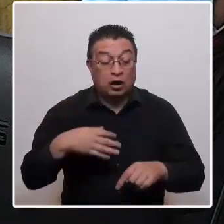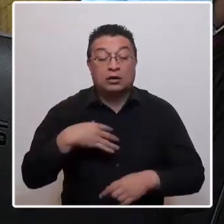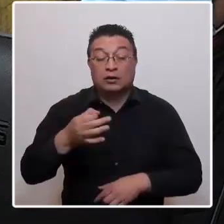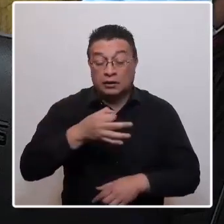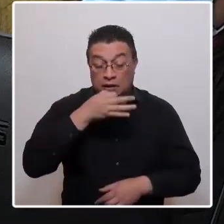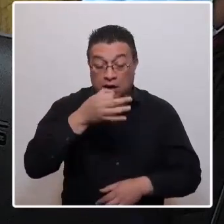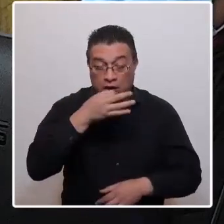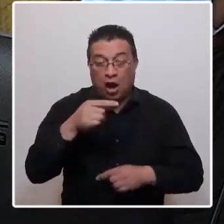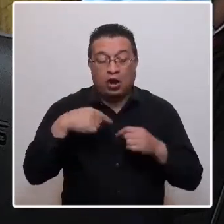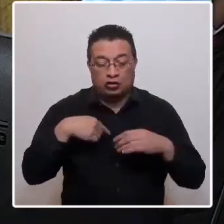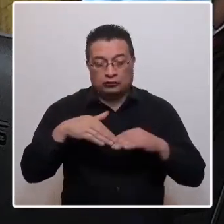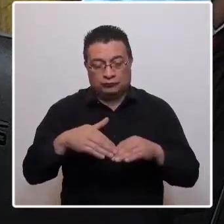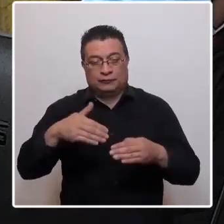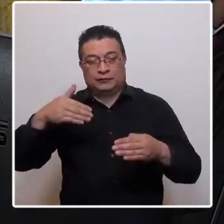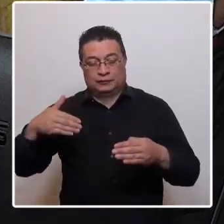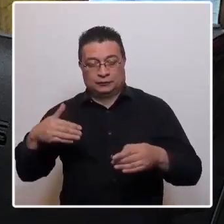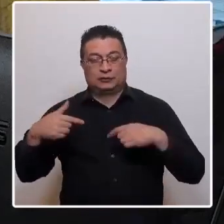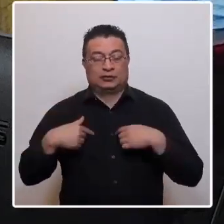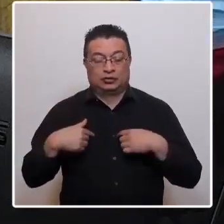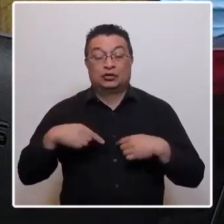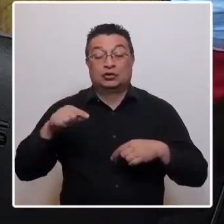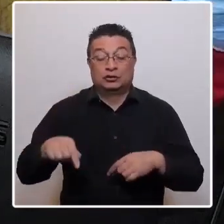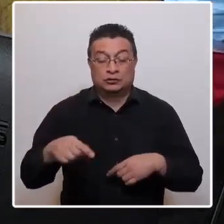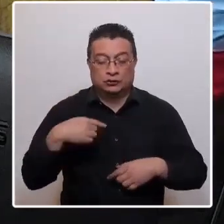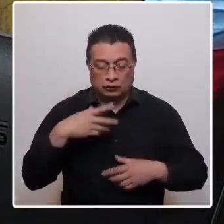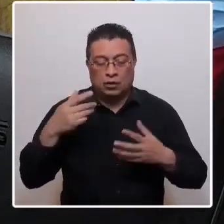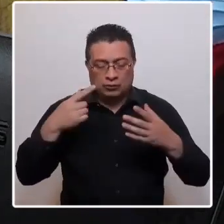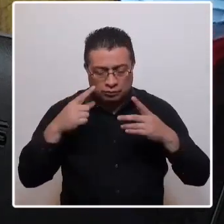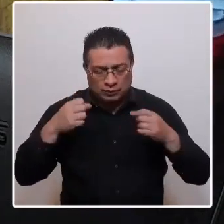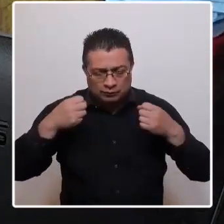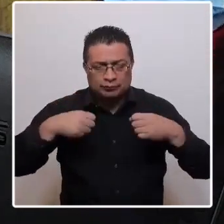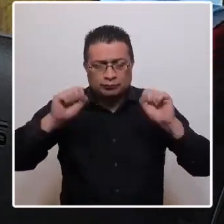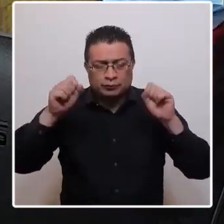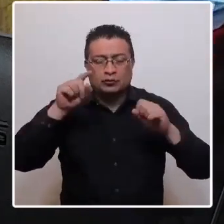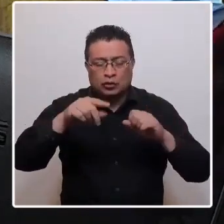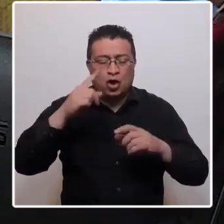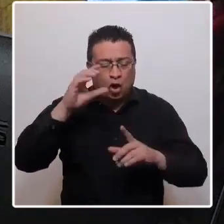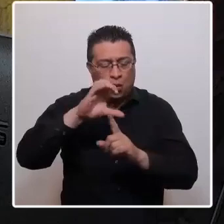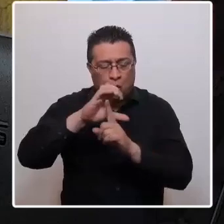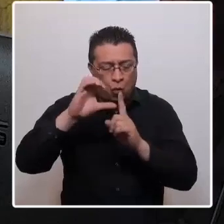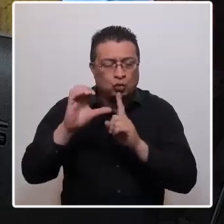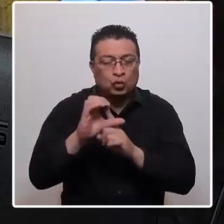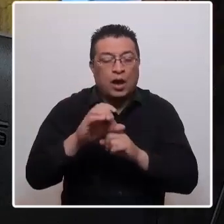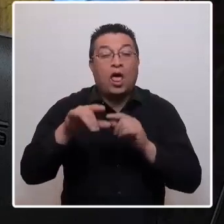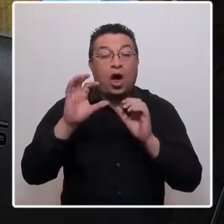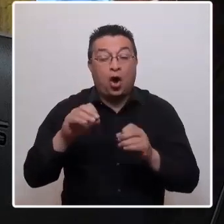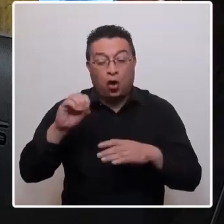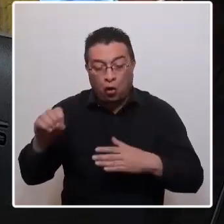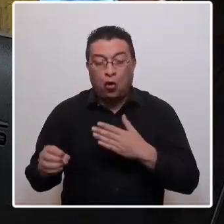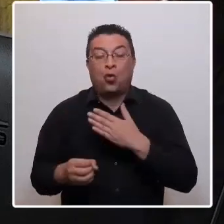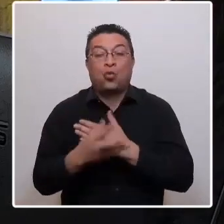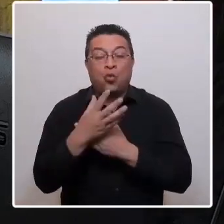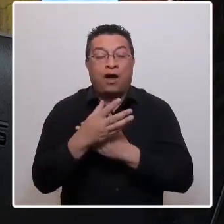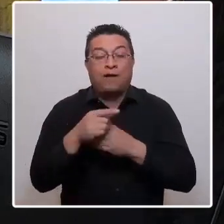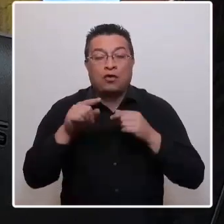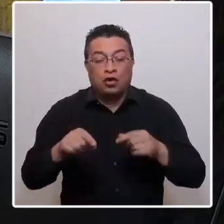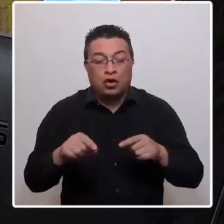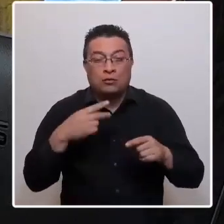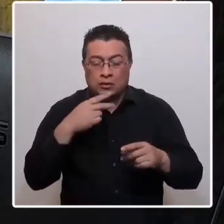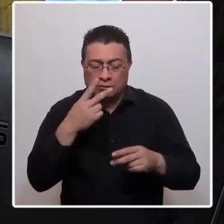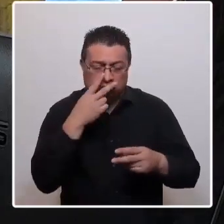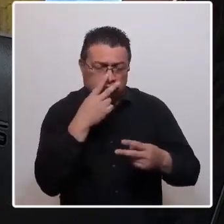otra vereda, ya que la prevalencia y triunfo de la asimilación cultural o de este nuevo colonialismo que